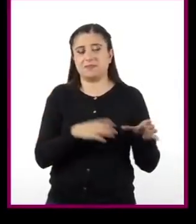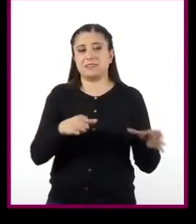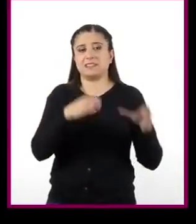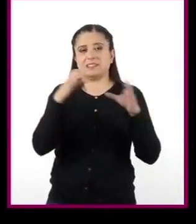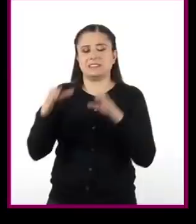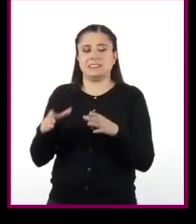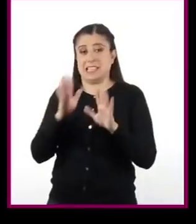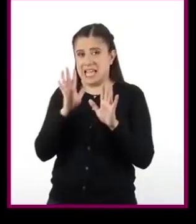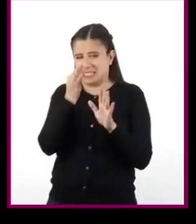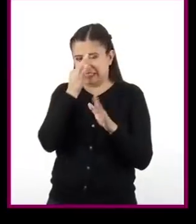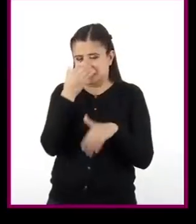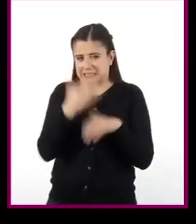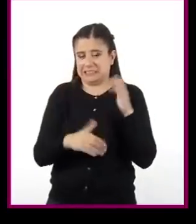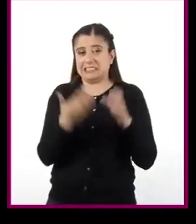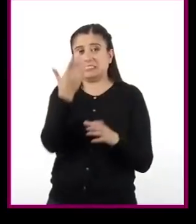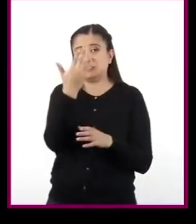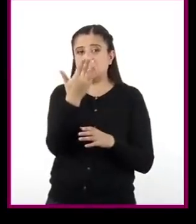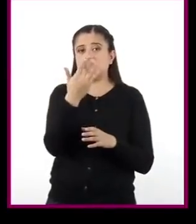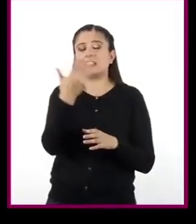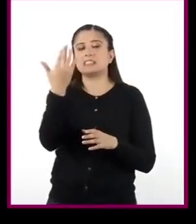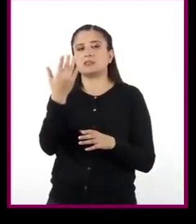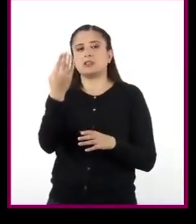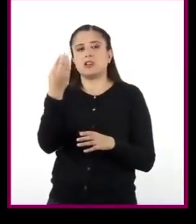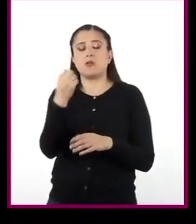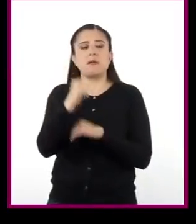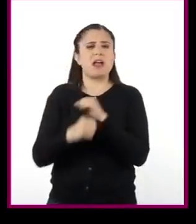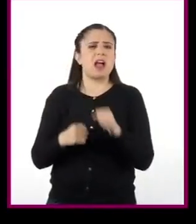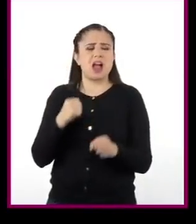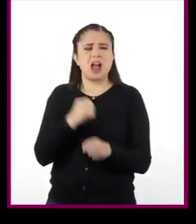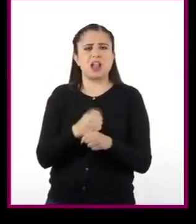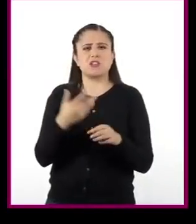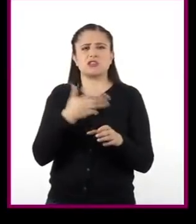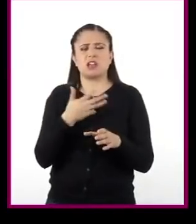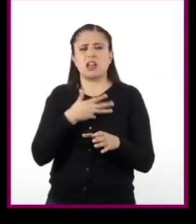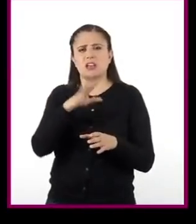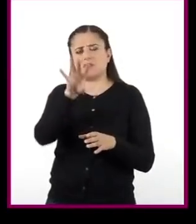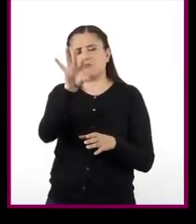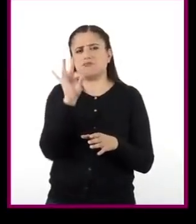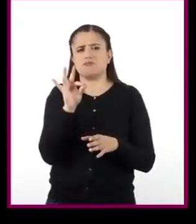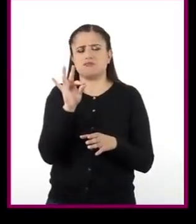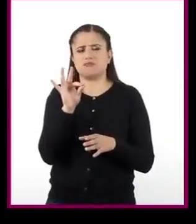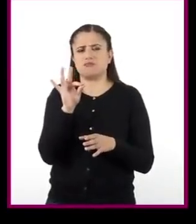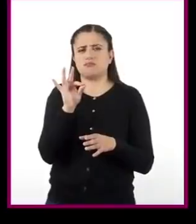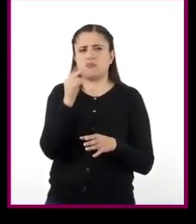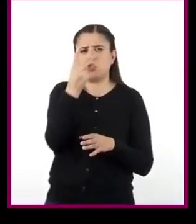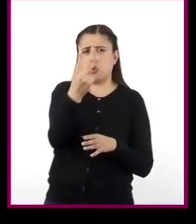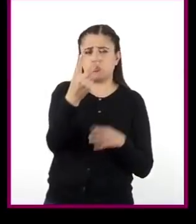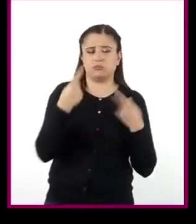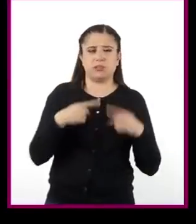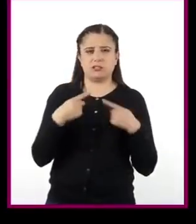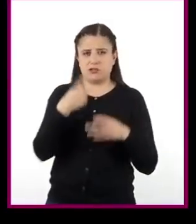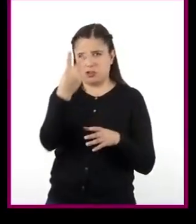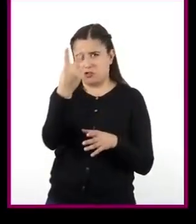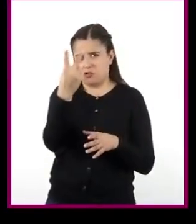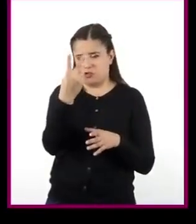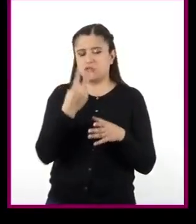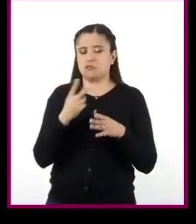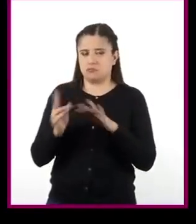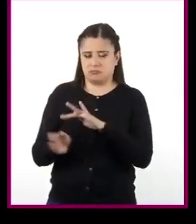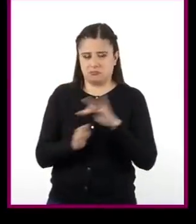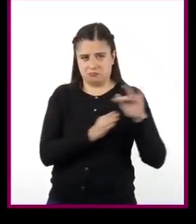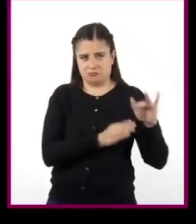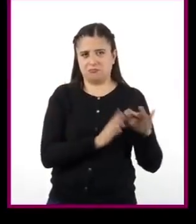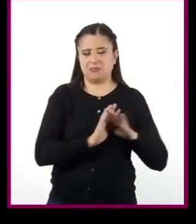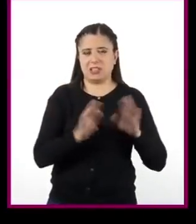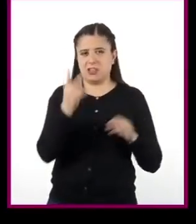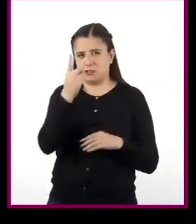acabamos. Ahora entre 50 y 59 años tenemos aquí 2 personas, ¿verdad? Esta y esta.